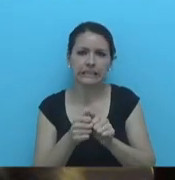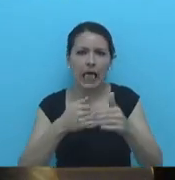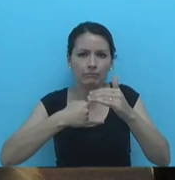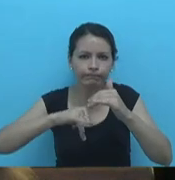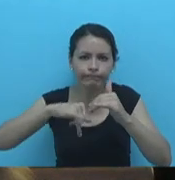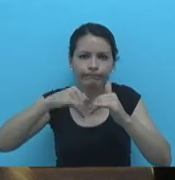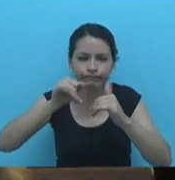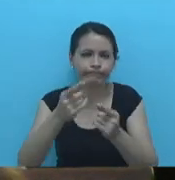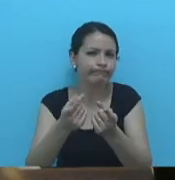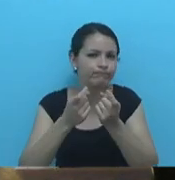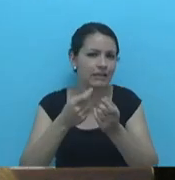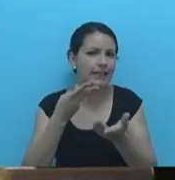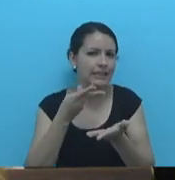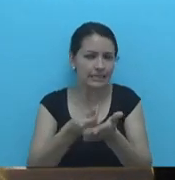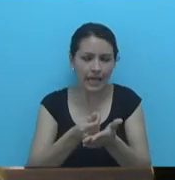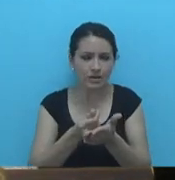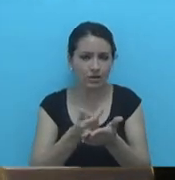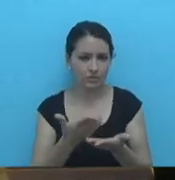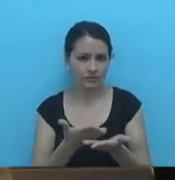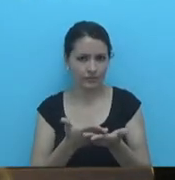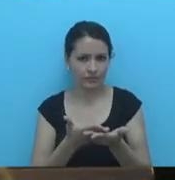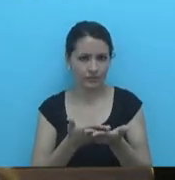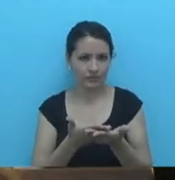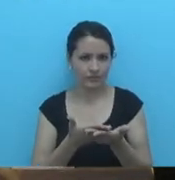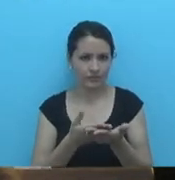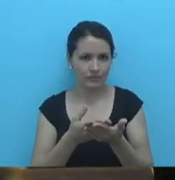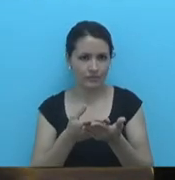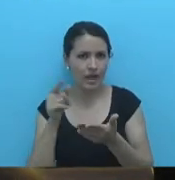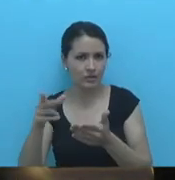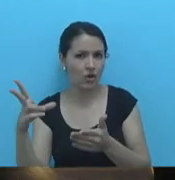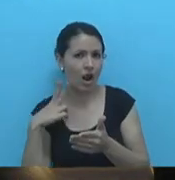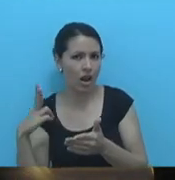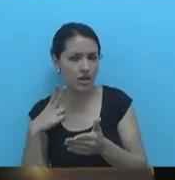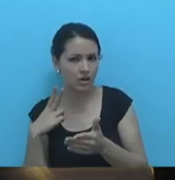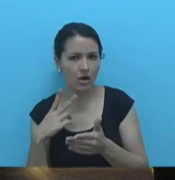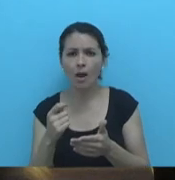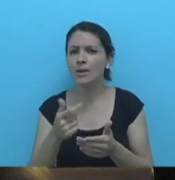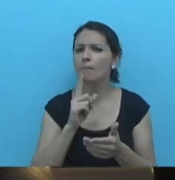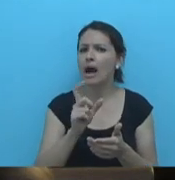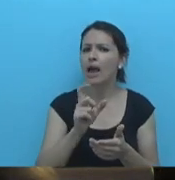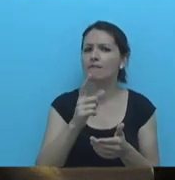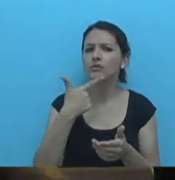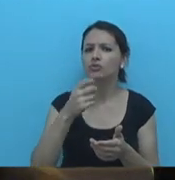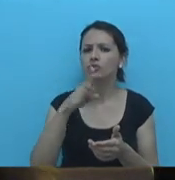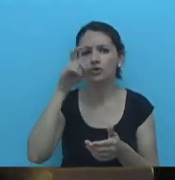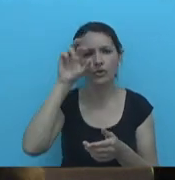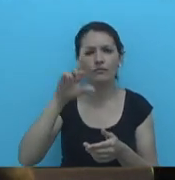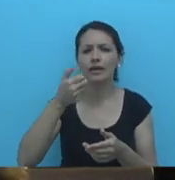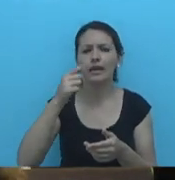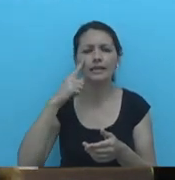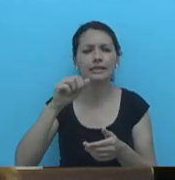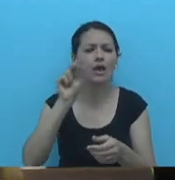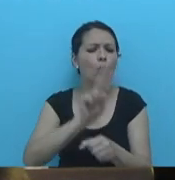de todo esto, manejando lo propio, lo nuestro, pero a favor de ellos. ¿Dónde está el significado de la palabra soberanía?